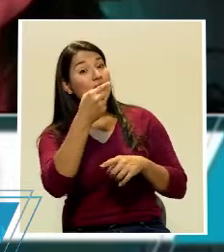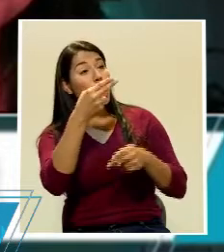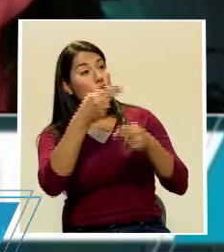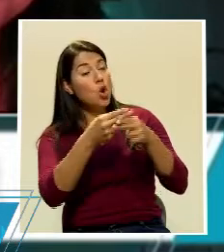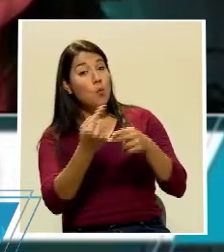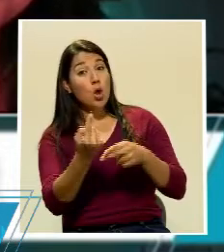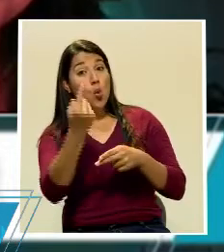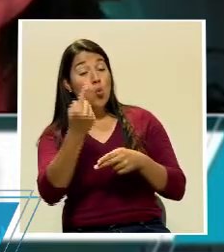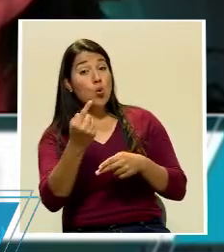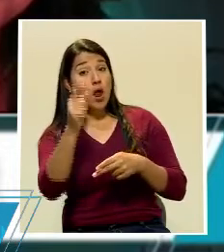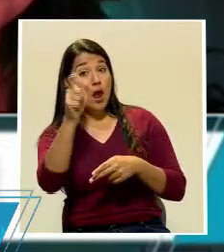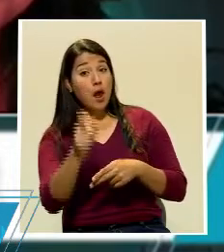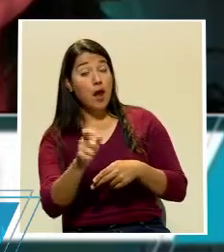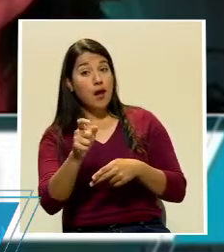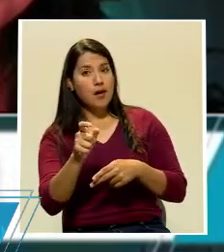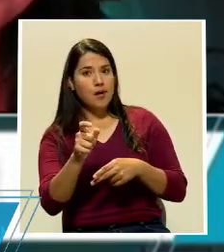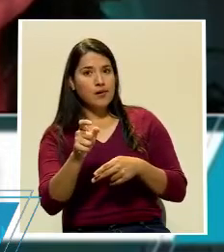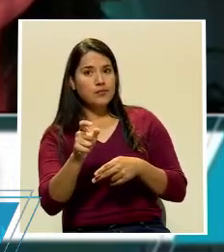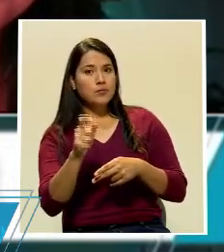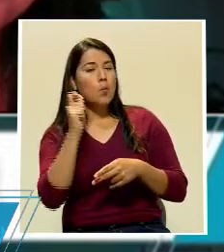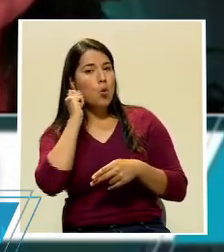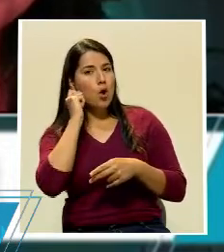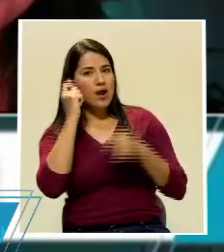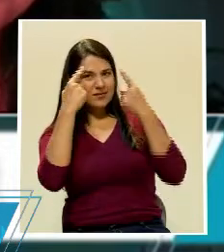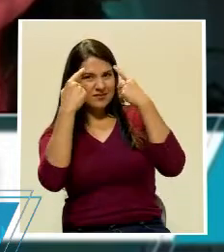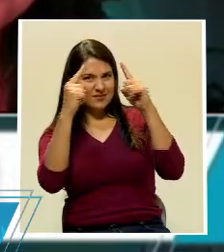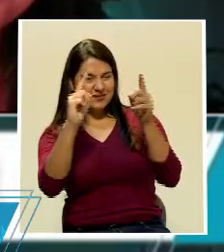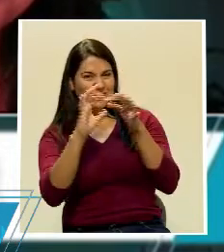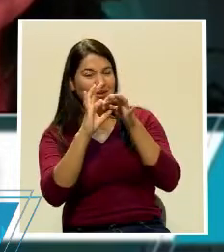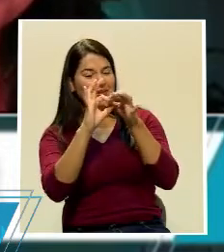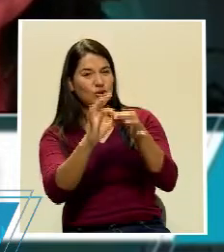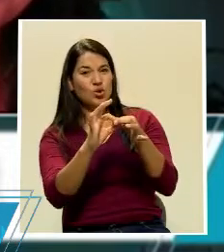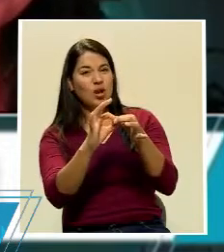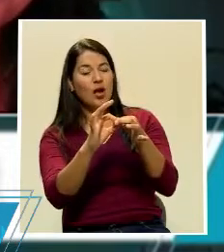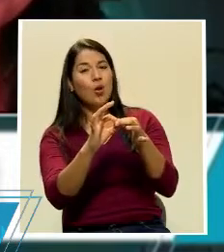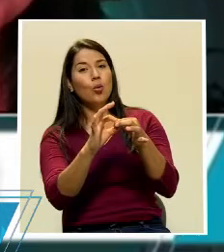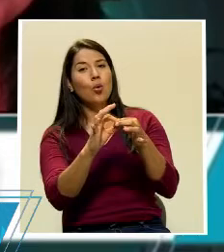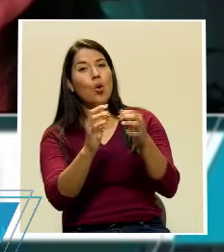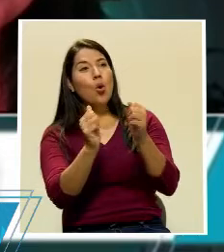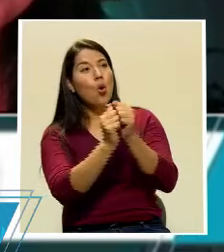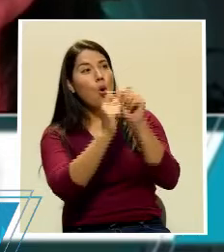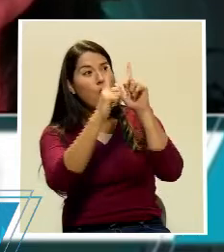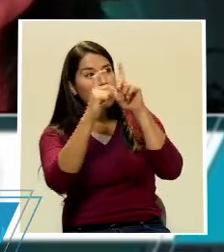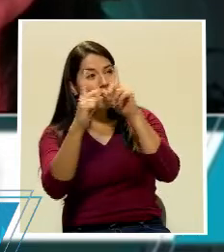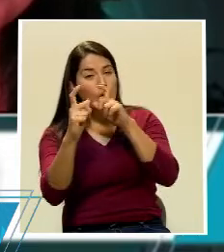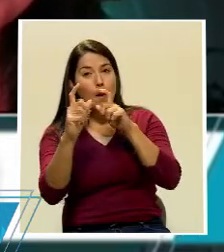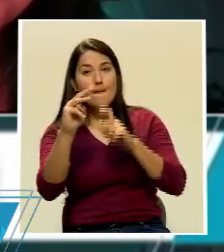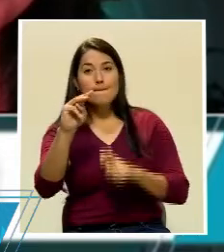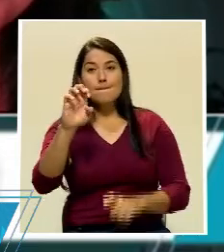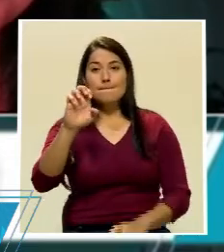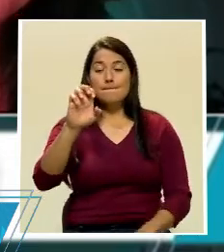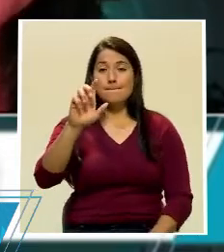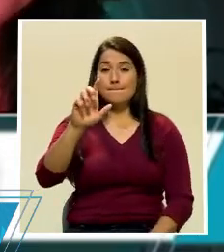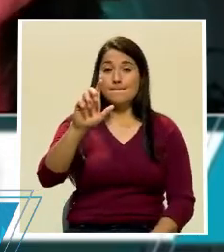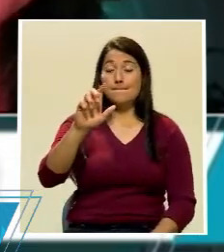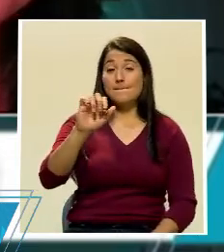persona que es todo un ícono en tema de cobertura gráfica, que es Meiselas, ¿verdad? Uh-huh.